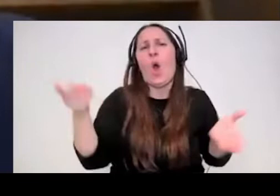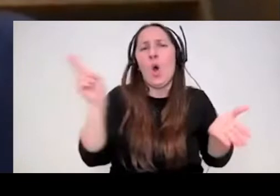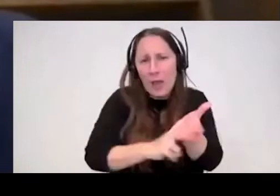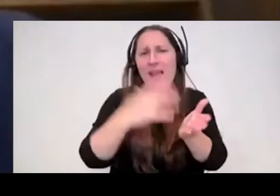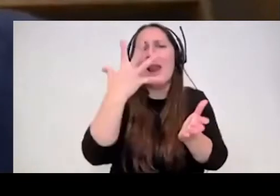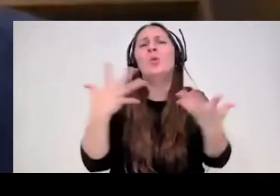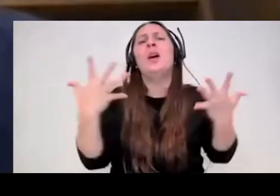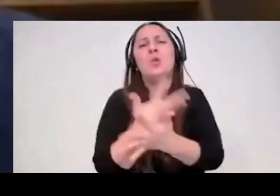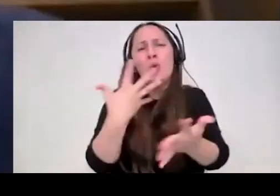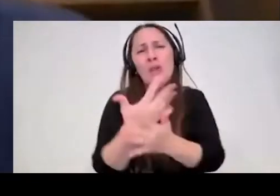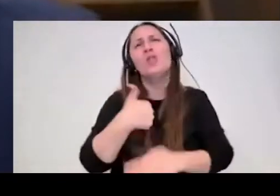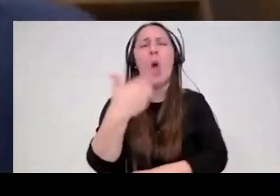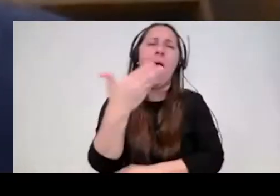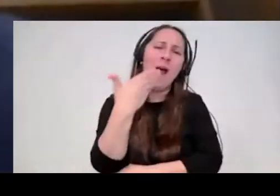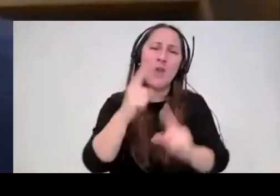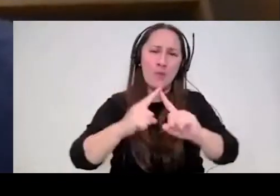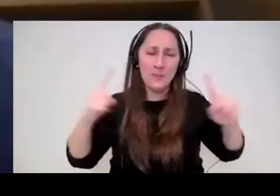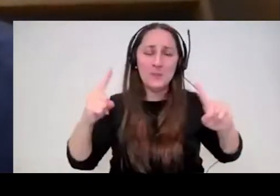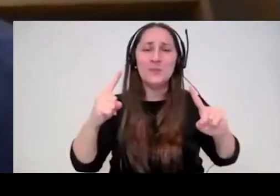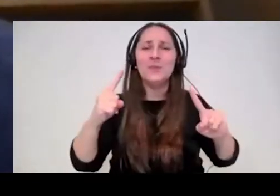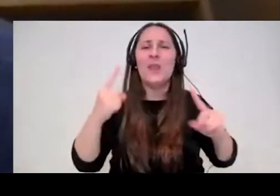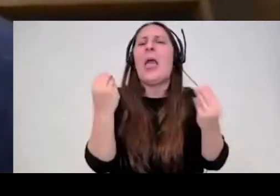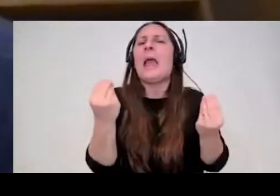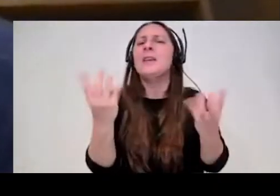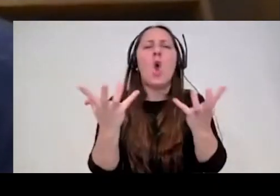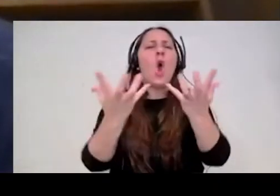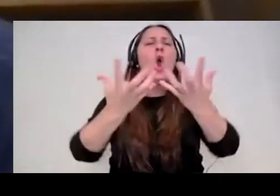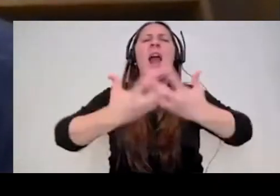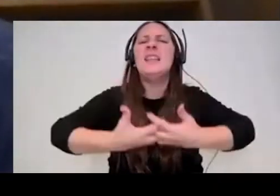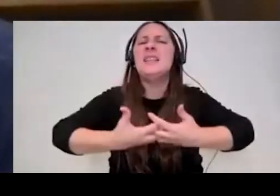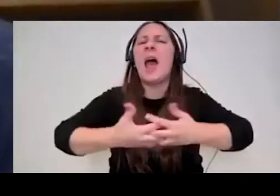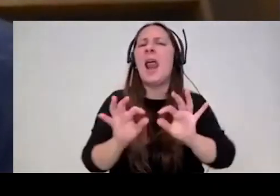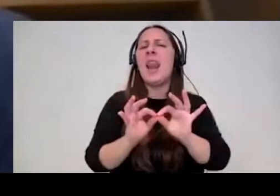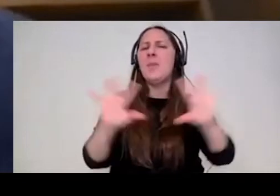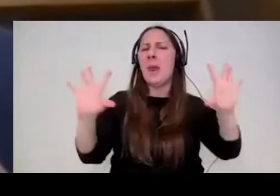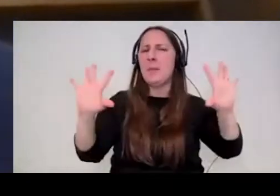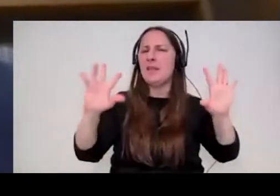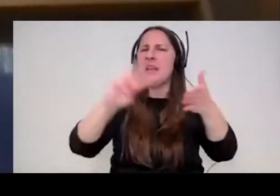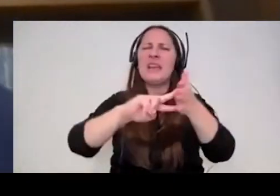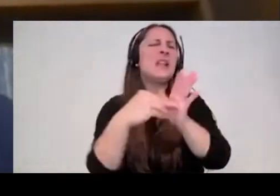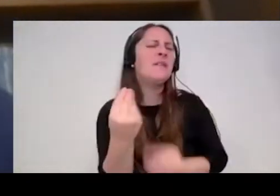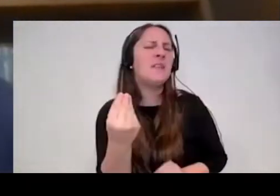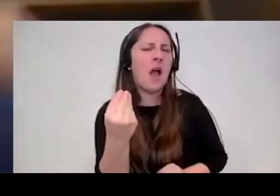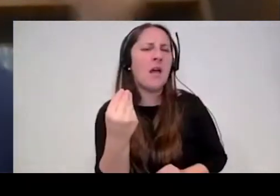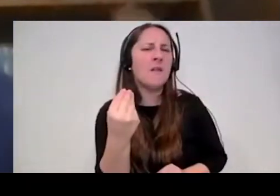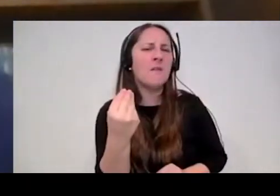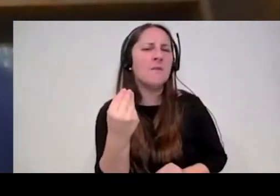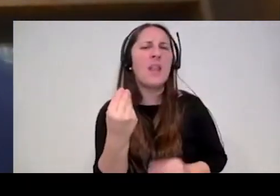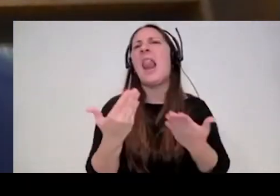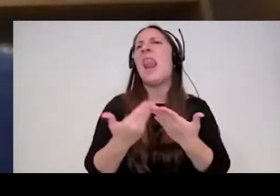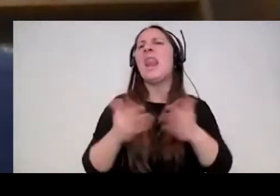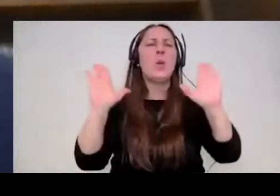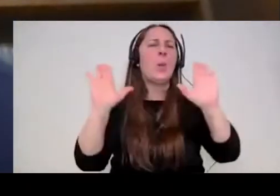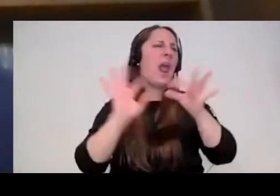reunión. ¿Qué es organizarse libremente? Porque ¿qué es eso libremente? O sea, yo mañana me